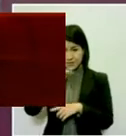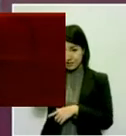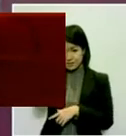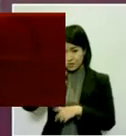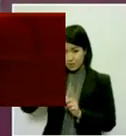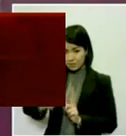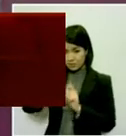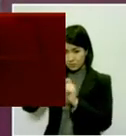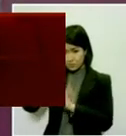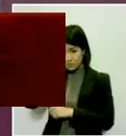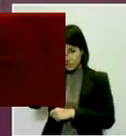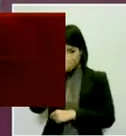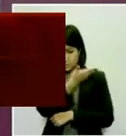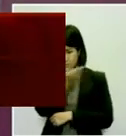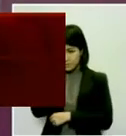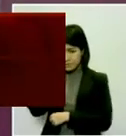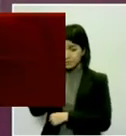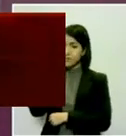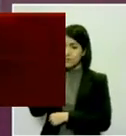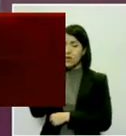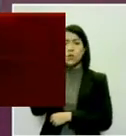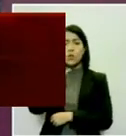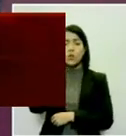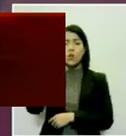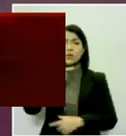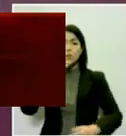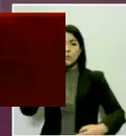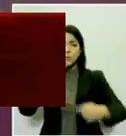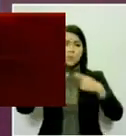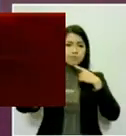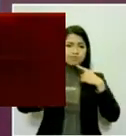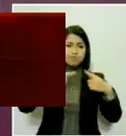¿verdad? Y entonces cuando negocian